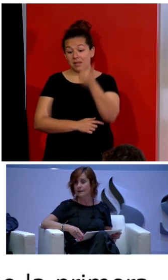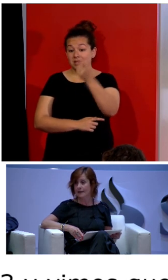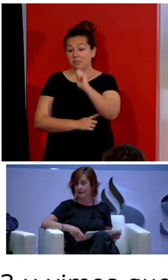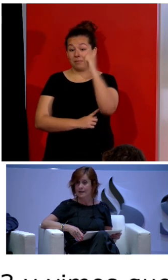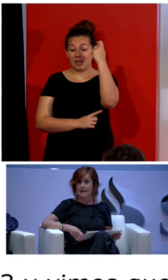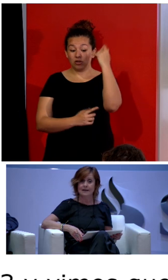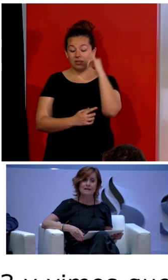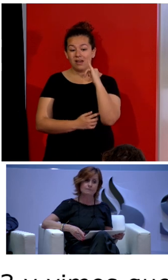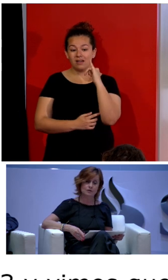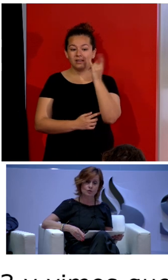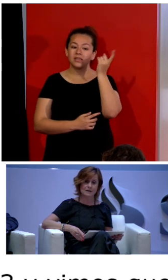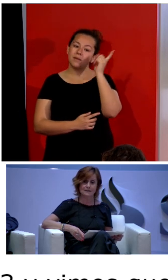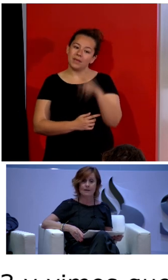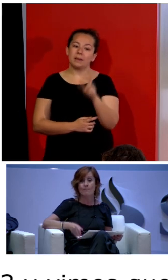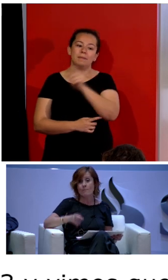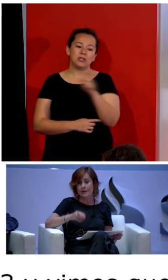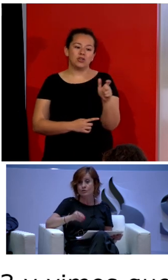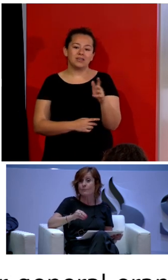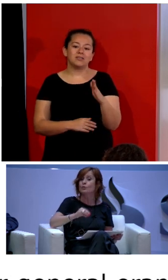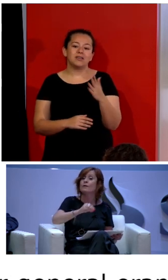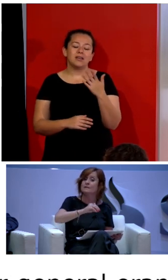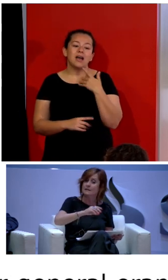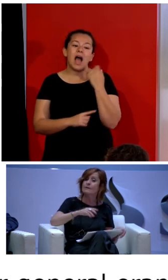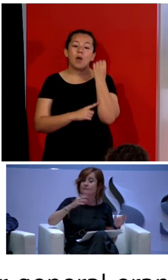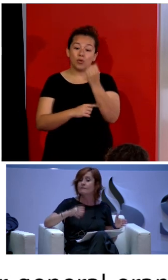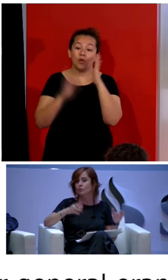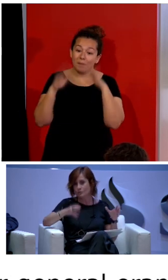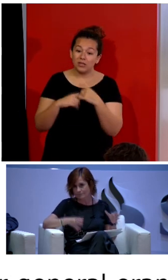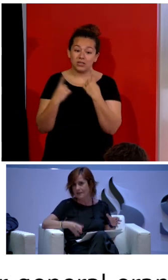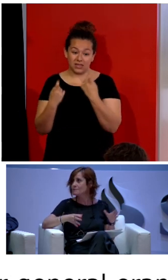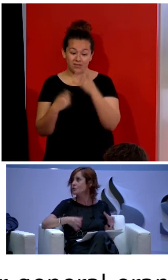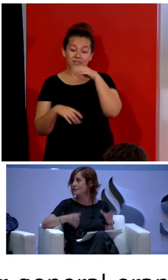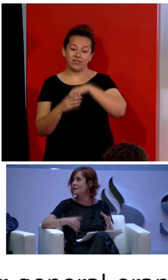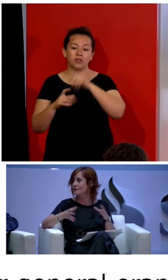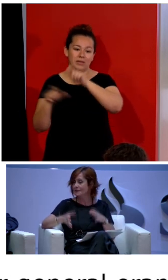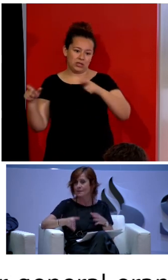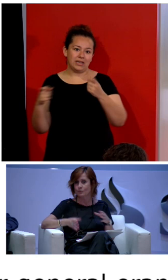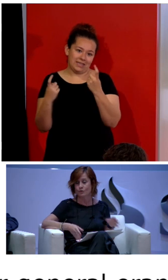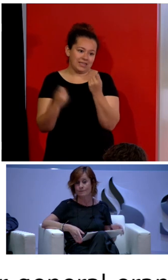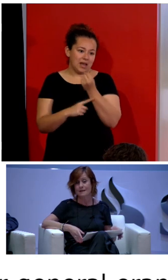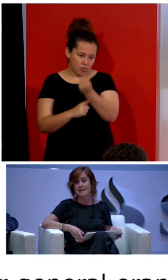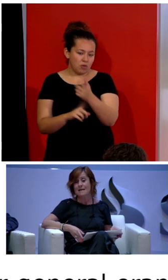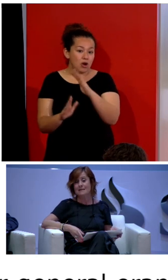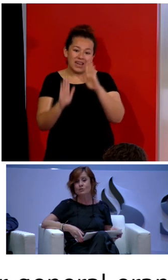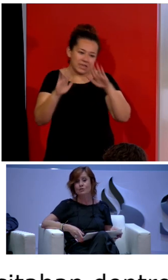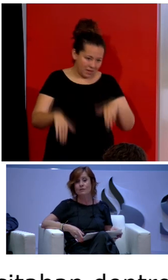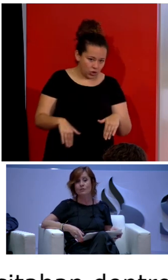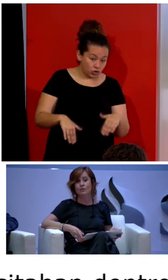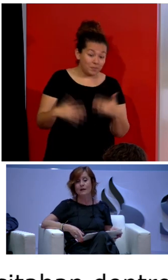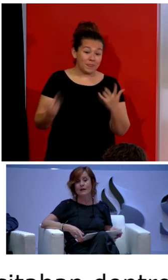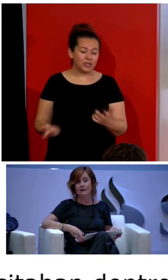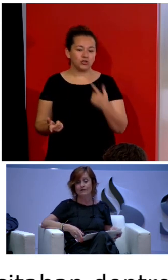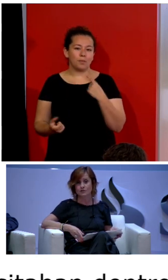carácter general eran las personas que menos apoyo necesitaban dentro de las personas que necesitan apoyo. Esto nos